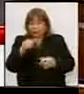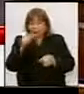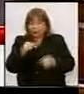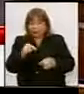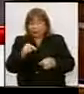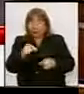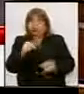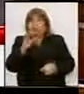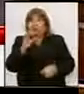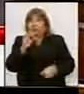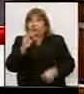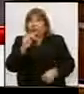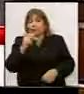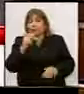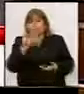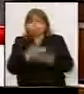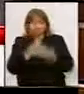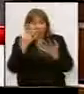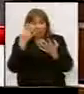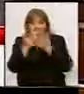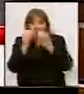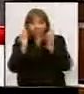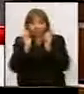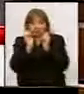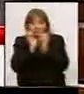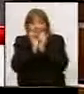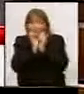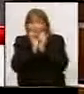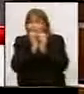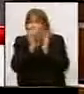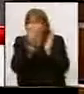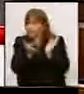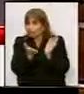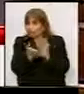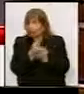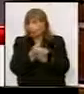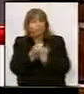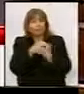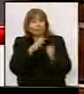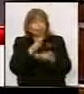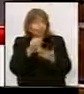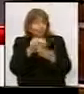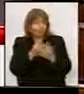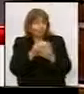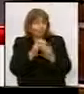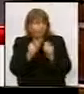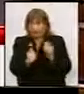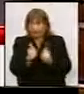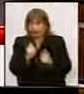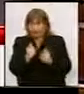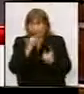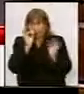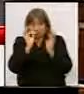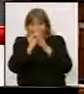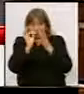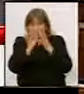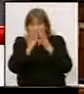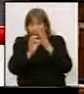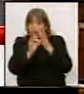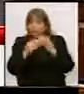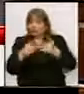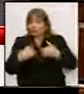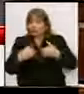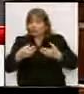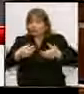de fomento sean puestos tras las rejas. Y en ese sentido, estando acotada en la moción cuáles son los hechos puntuales,